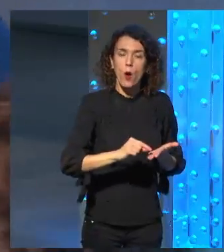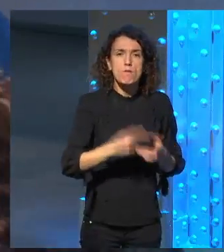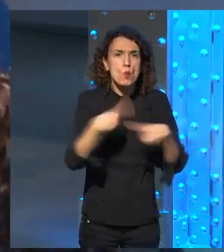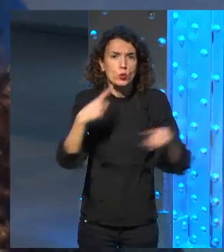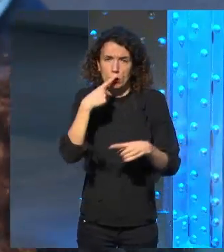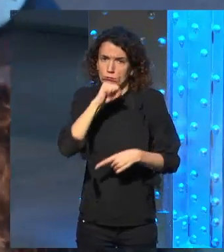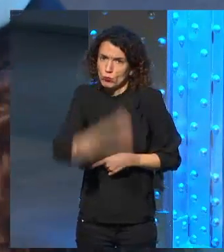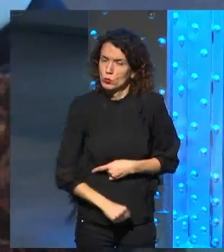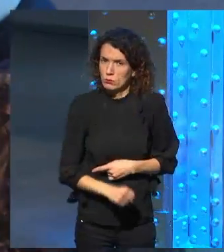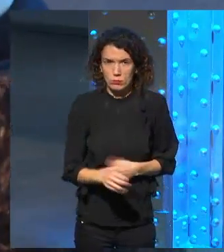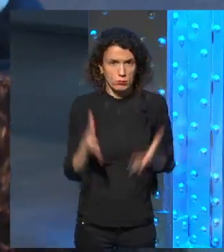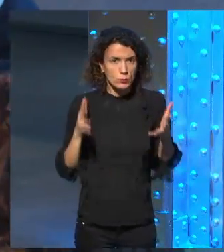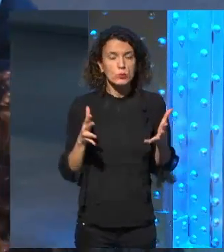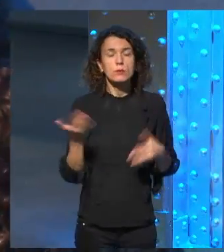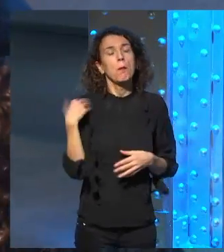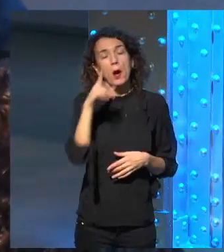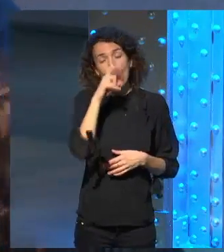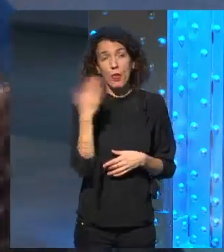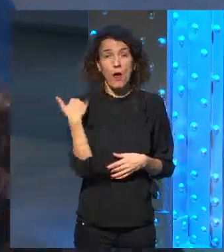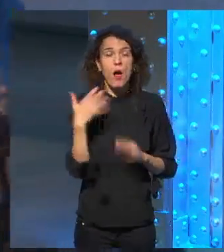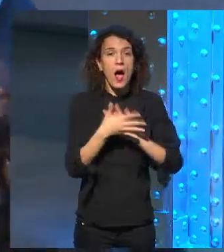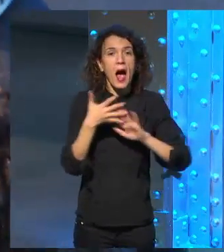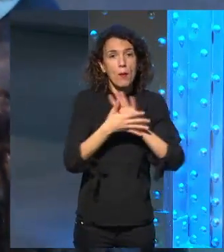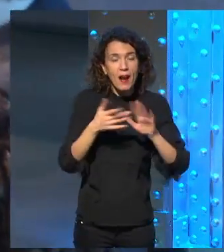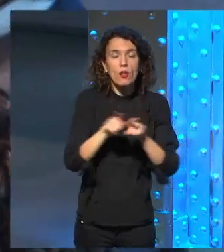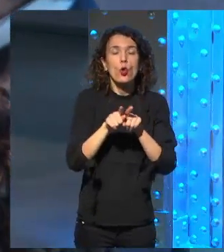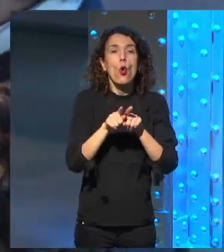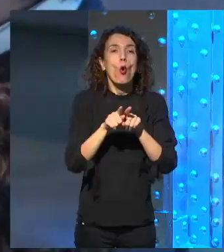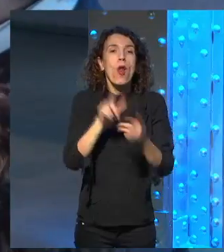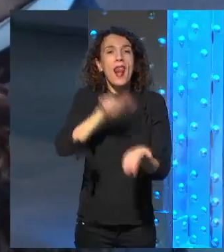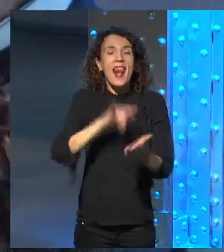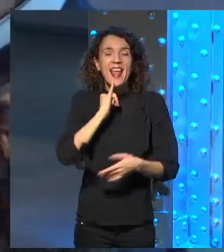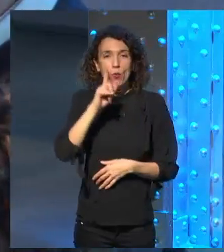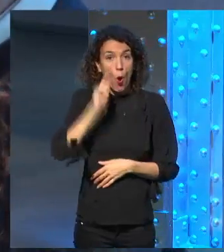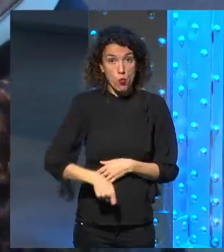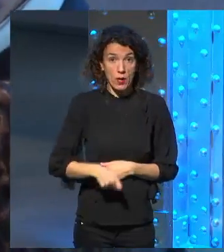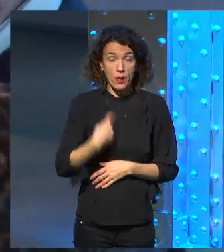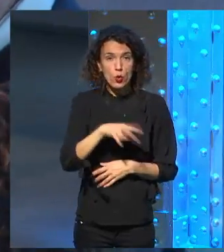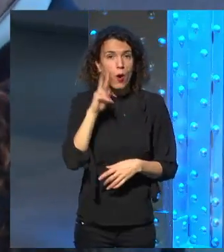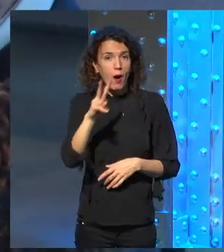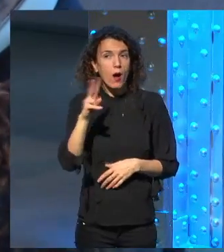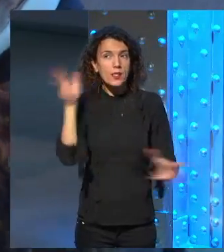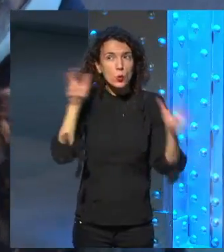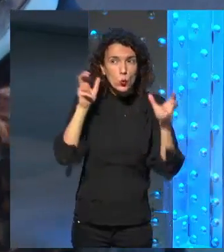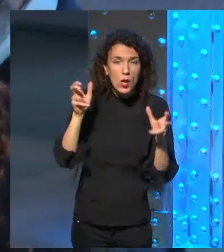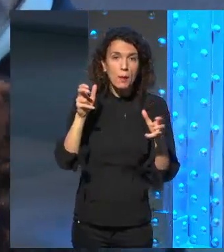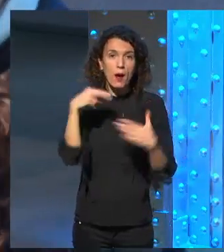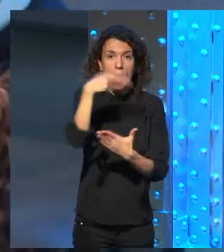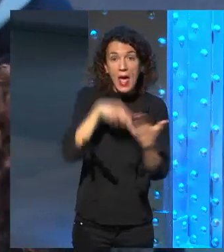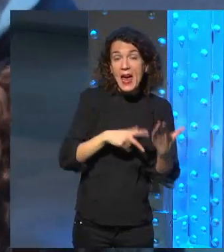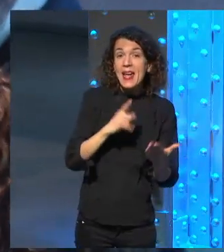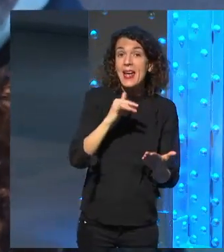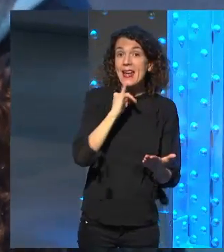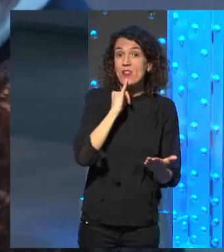¿no? Y entonces, es que me he acordado lo que tú estás diciendo de la lengua húngara, porque yo oía a Kertész leer en